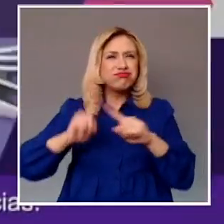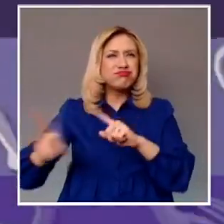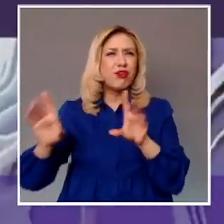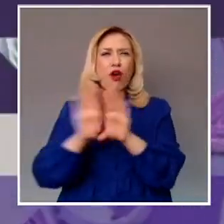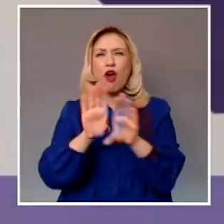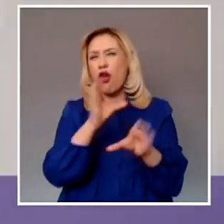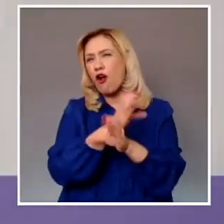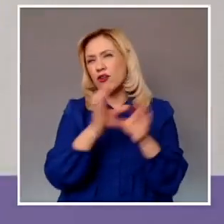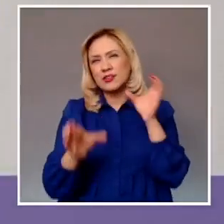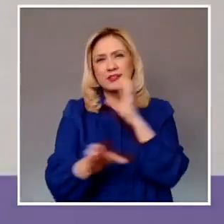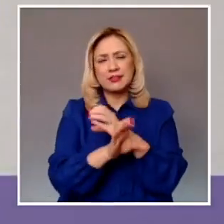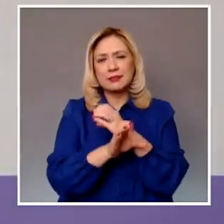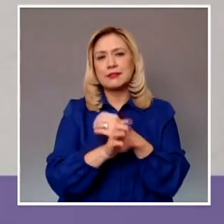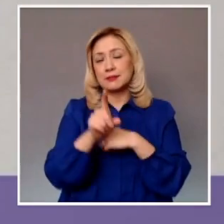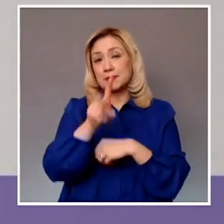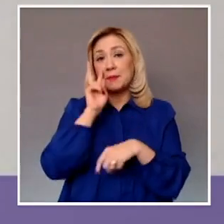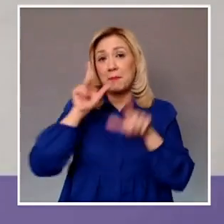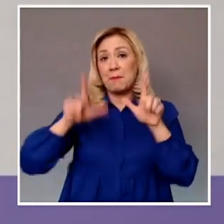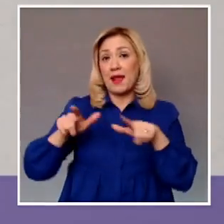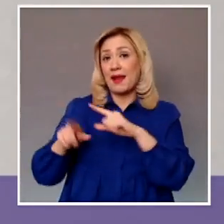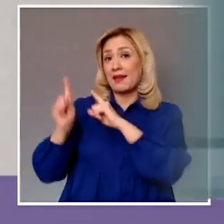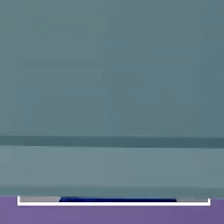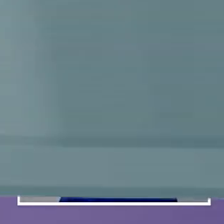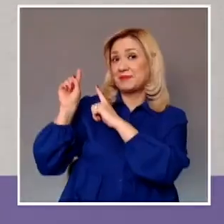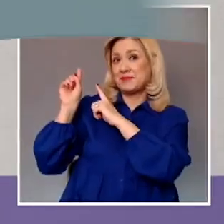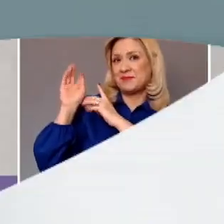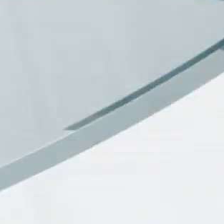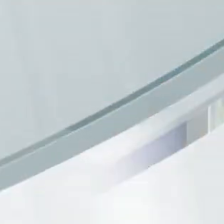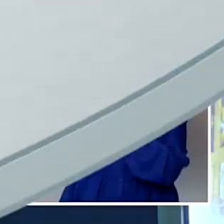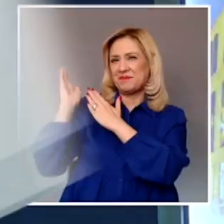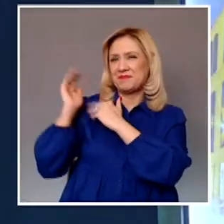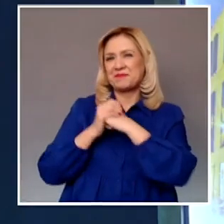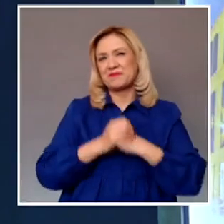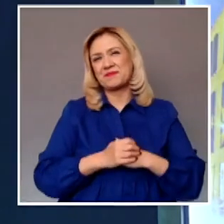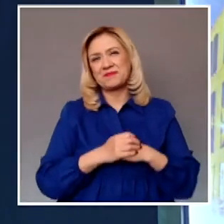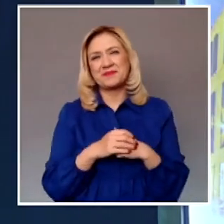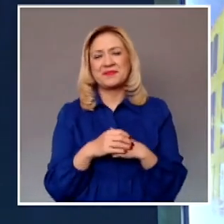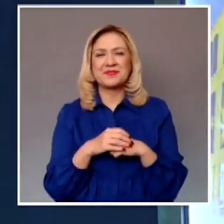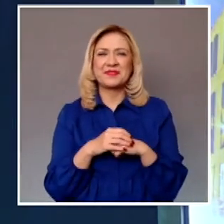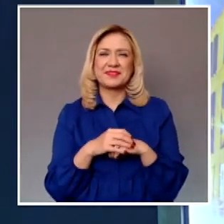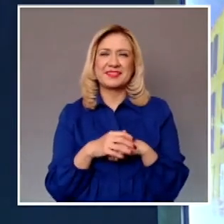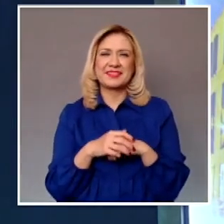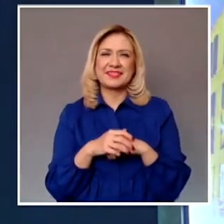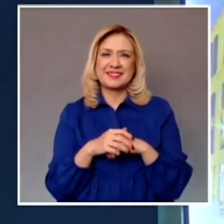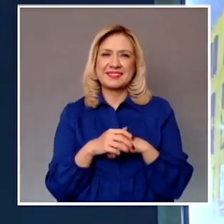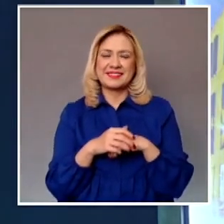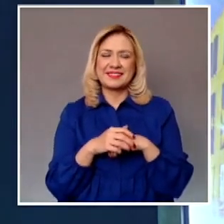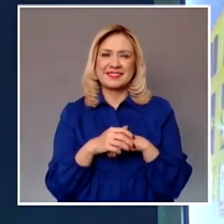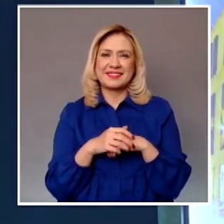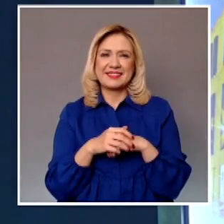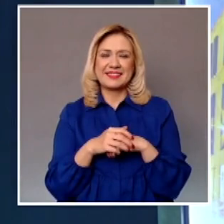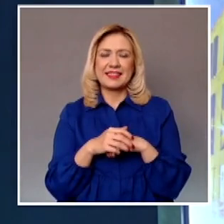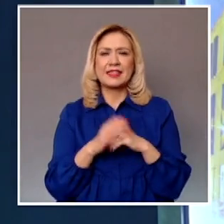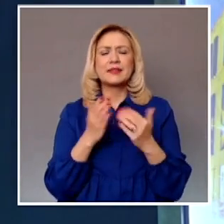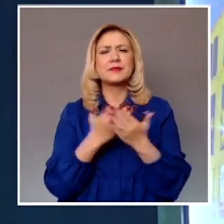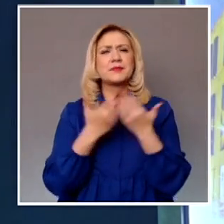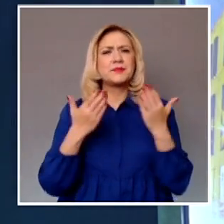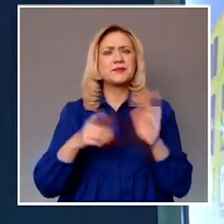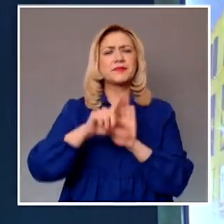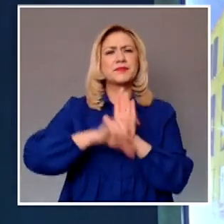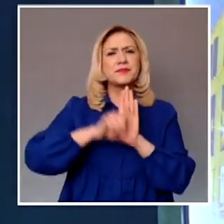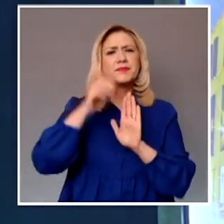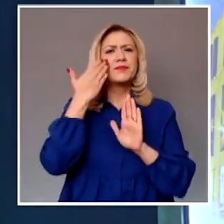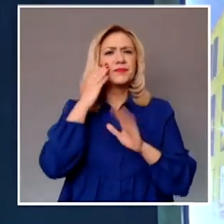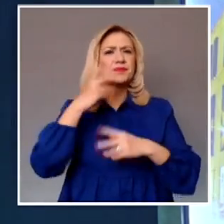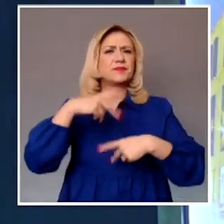sitios.scjn.gov.mx/Casas Cultura. Y en sus redes sociales, el Consejo de la Judicatura